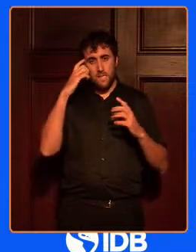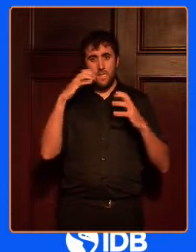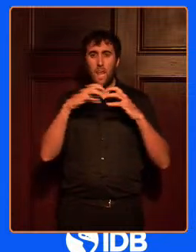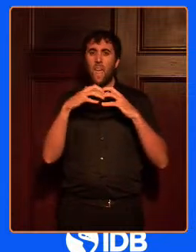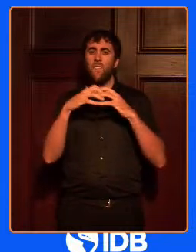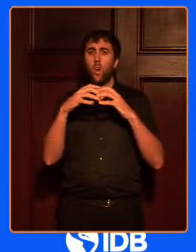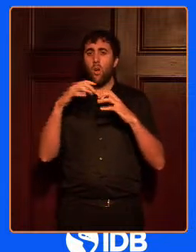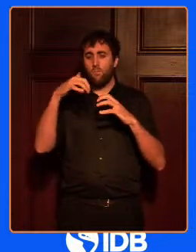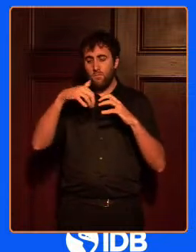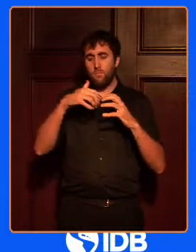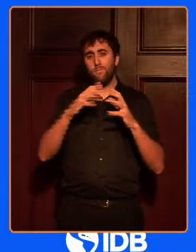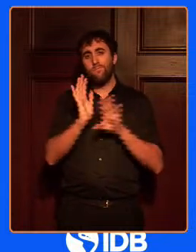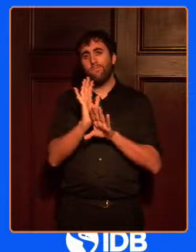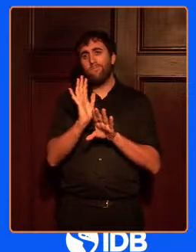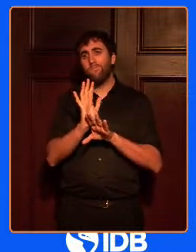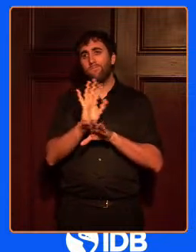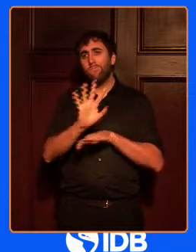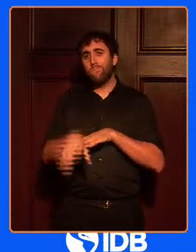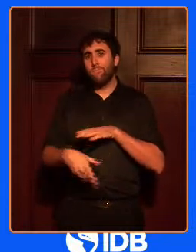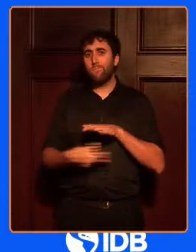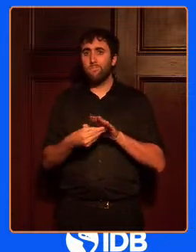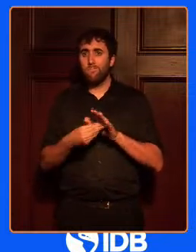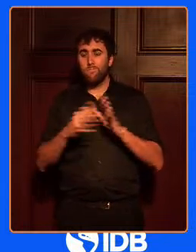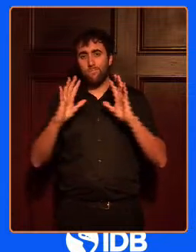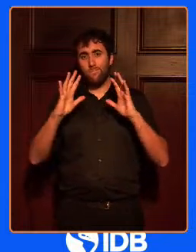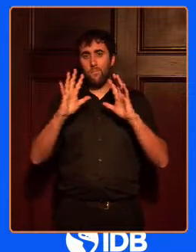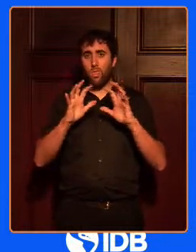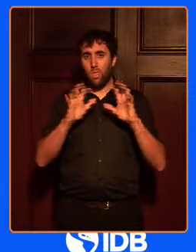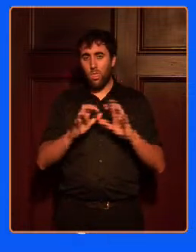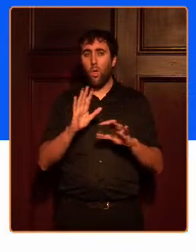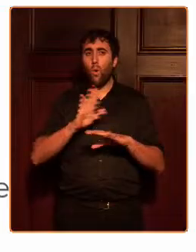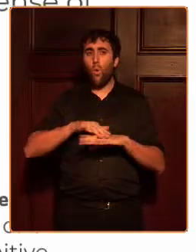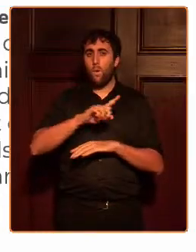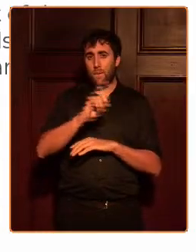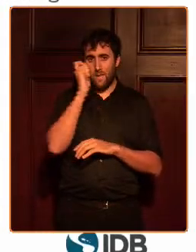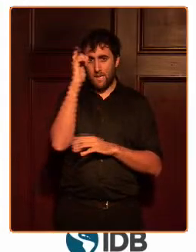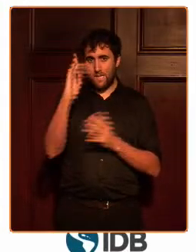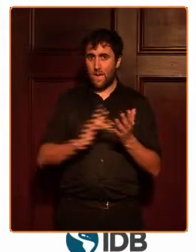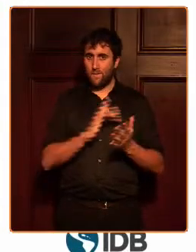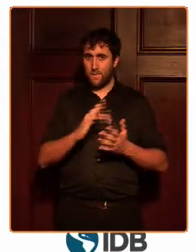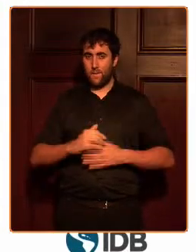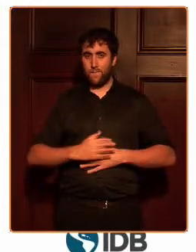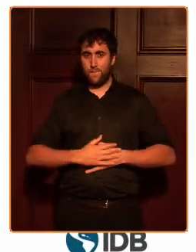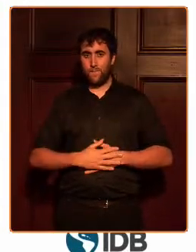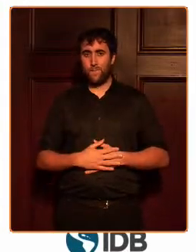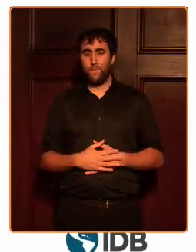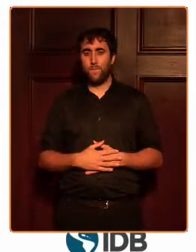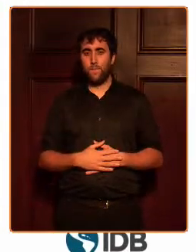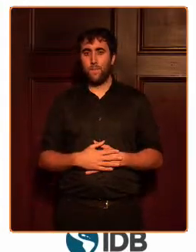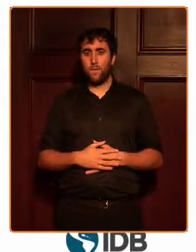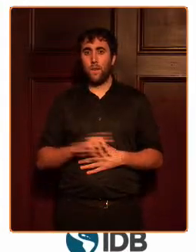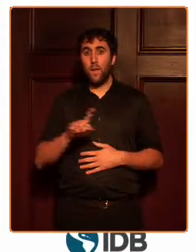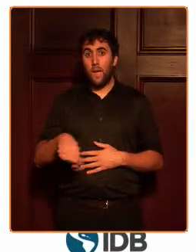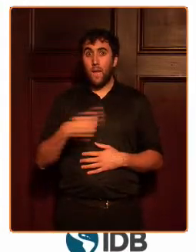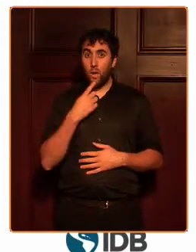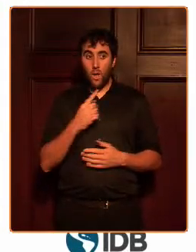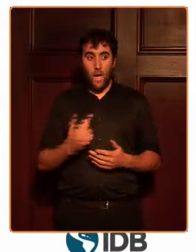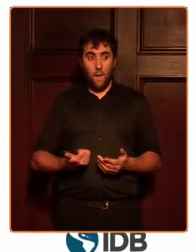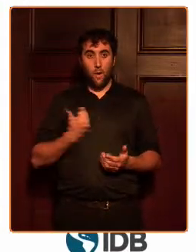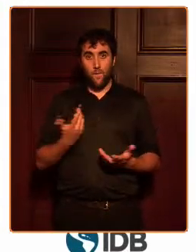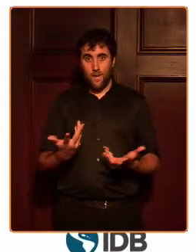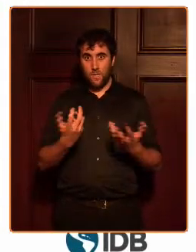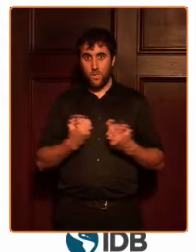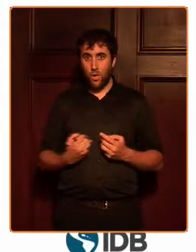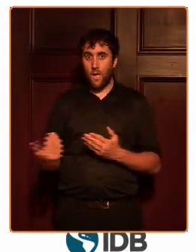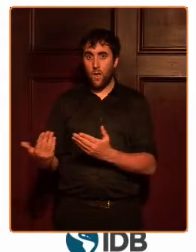rompiendo un poquito de tanto usar inteligencia artificial. Y esto me da pie al estudio